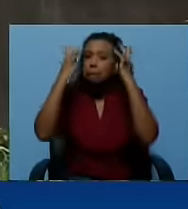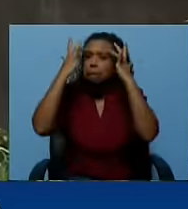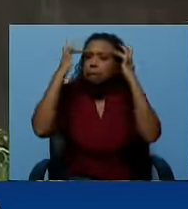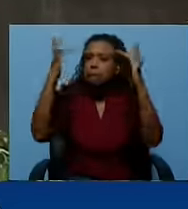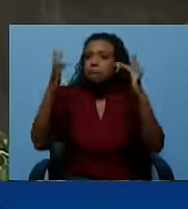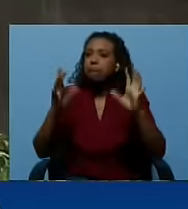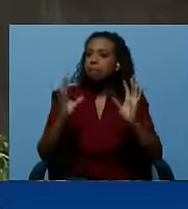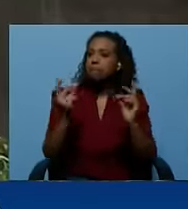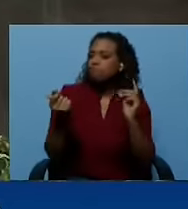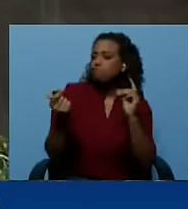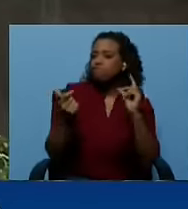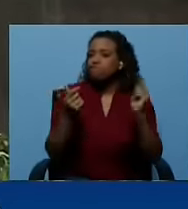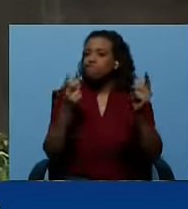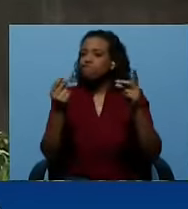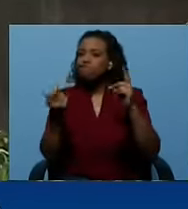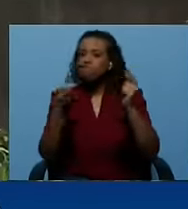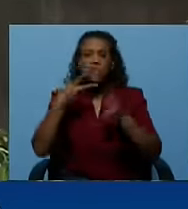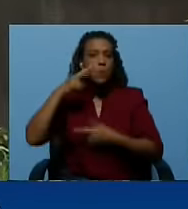audacia,